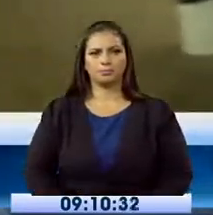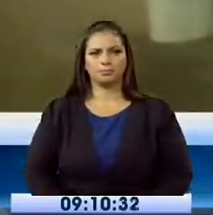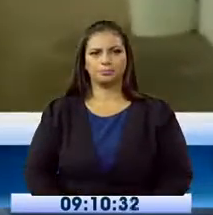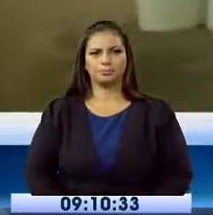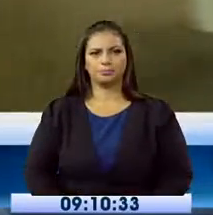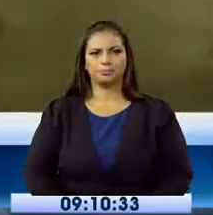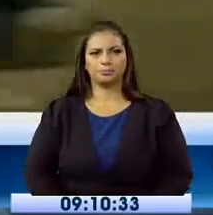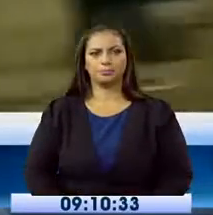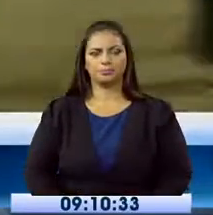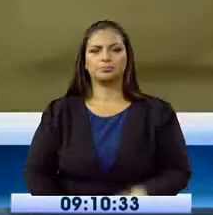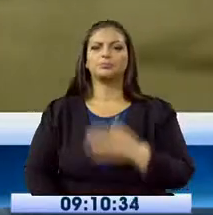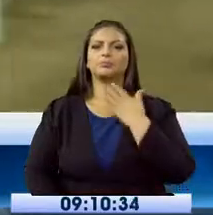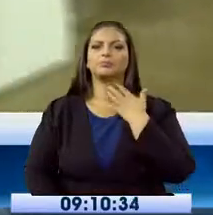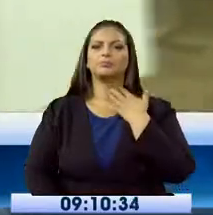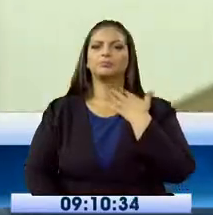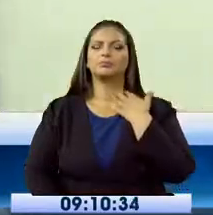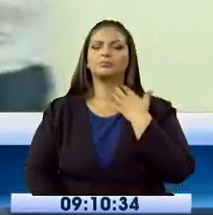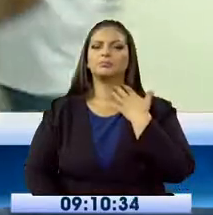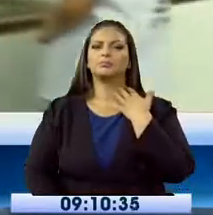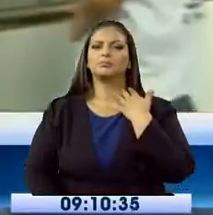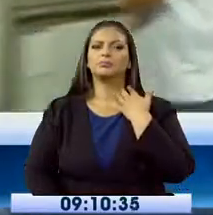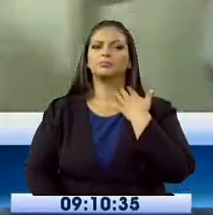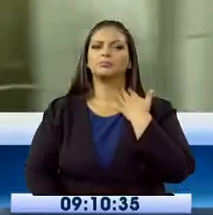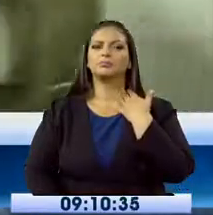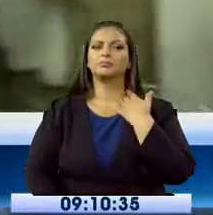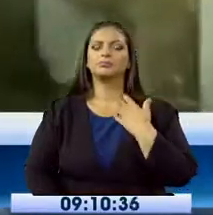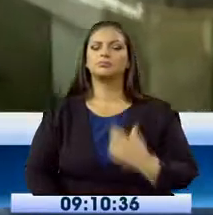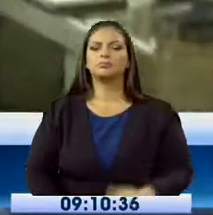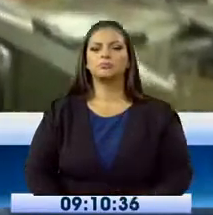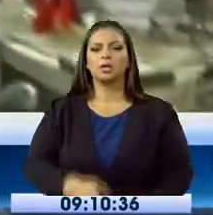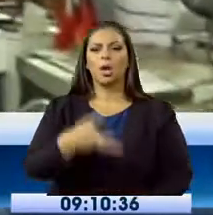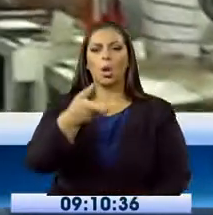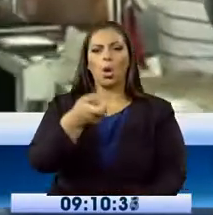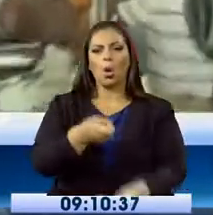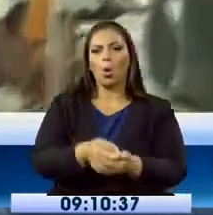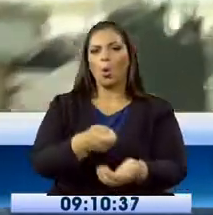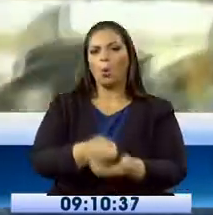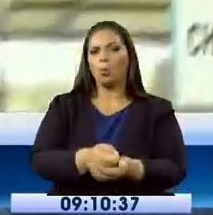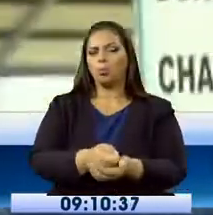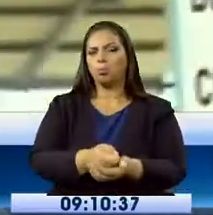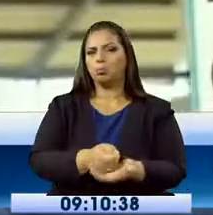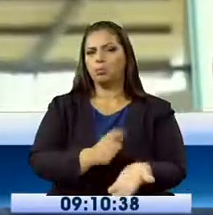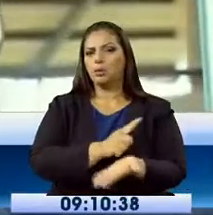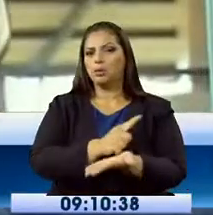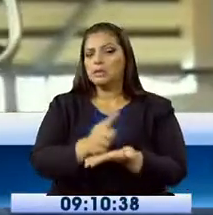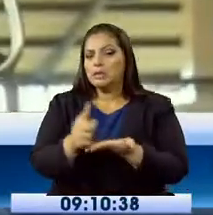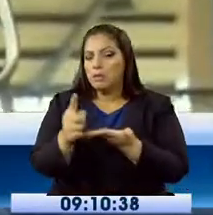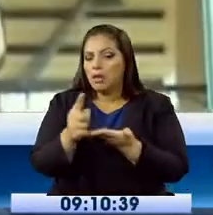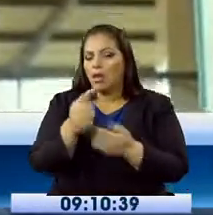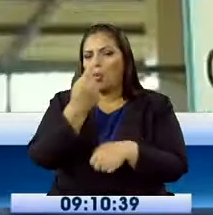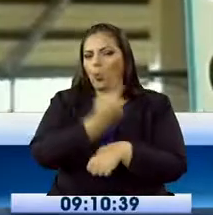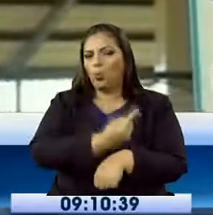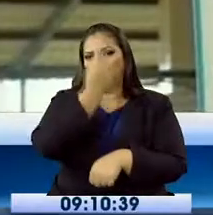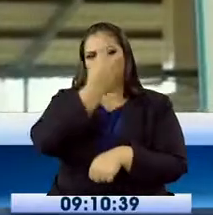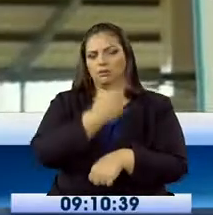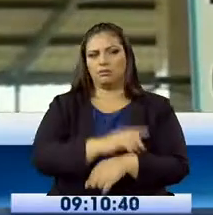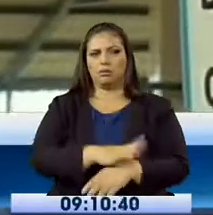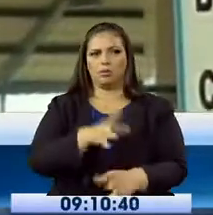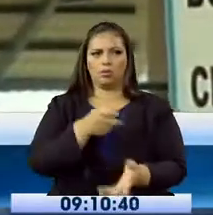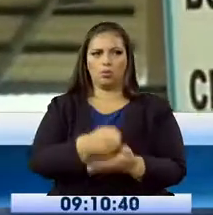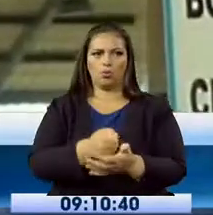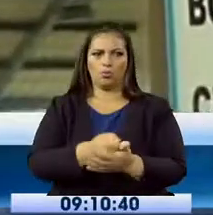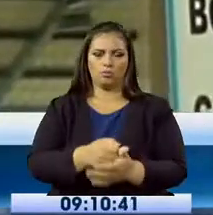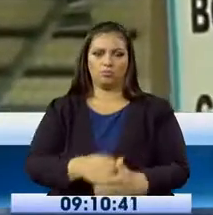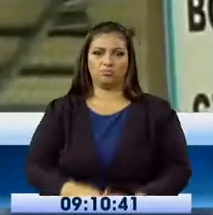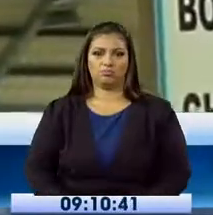por ejemplo, es para una vez a la semana o para cada 15 días. Los mariscos, por el precio, no se puede comer todos los